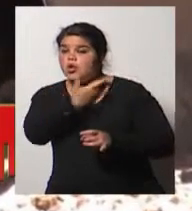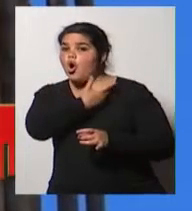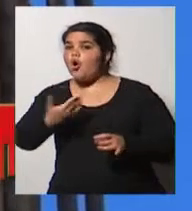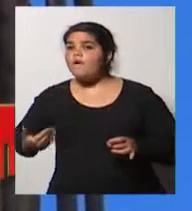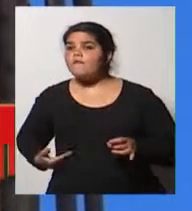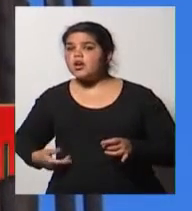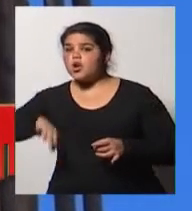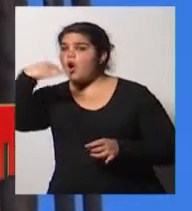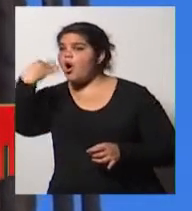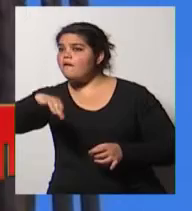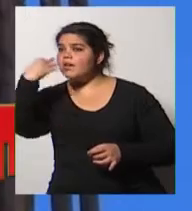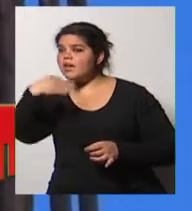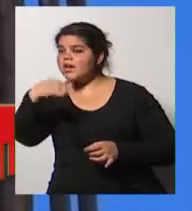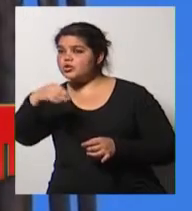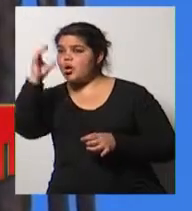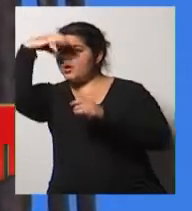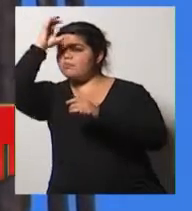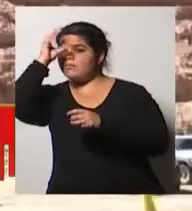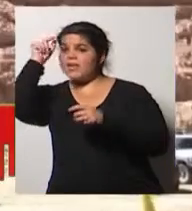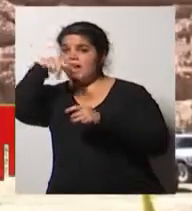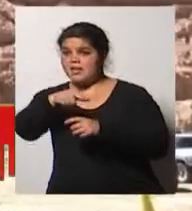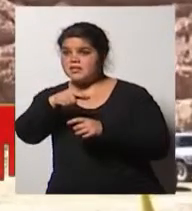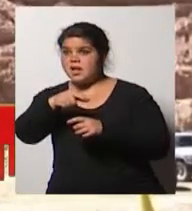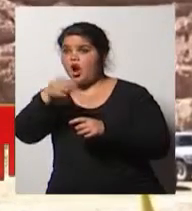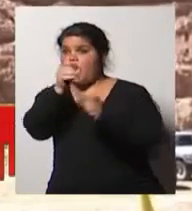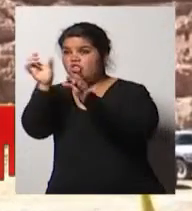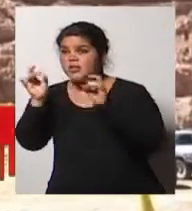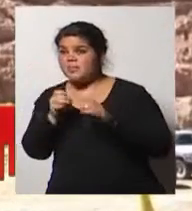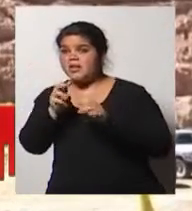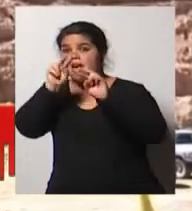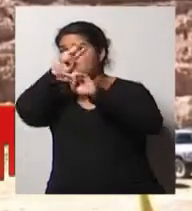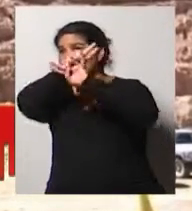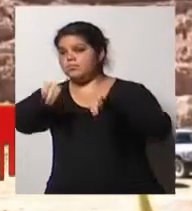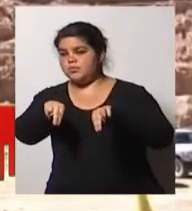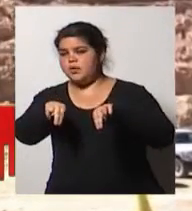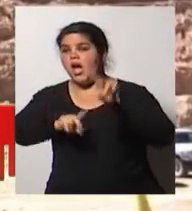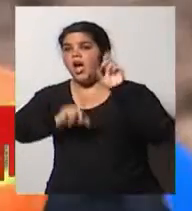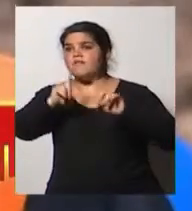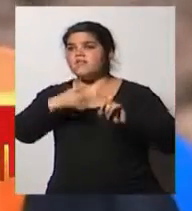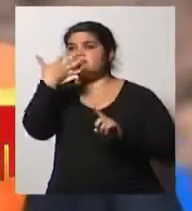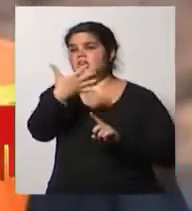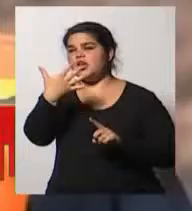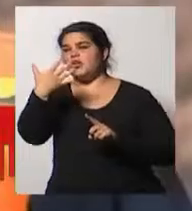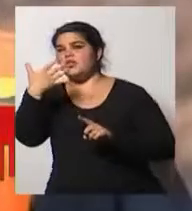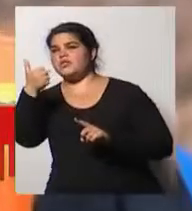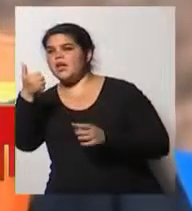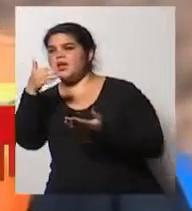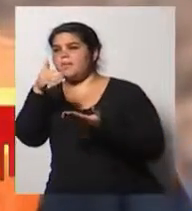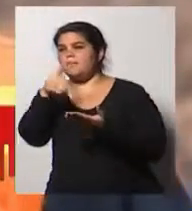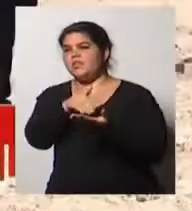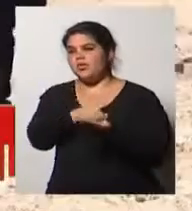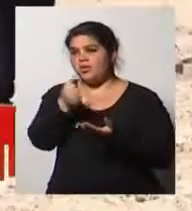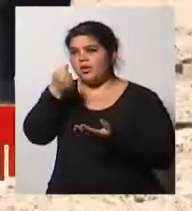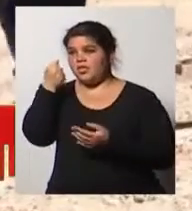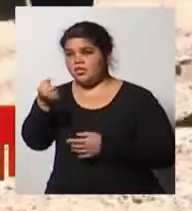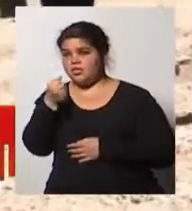cerrar las minas que contaminan. Y si uno invierte 5.000 o 6.000 millones de dólares en abrir una mina y se la cierran porque